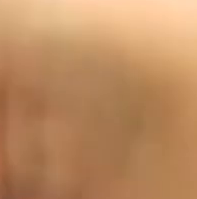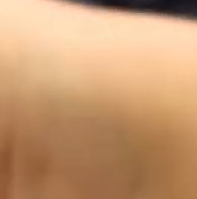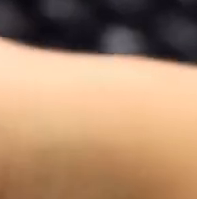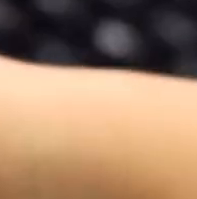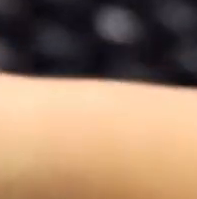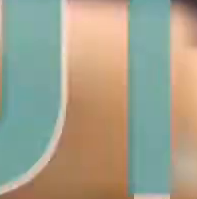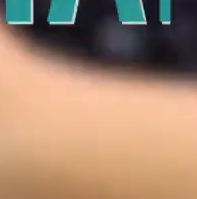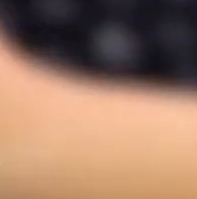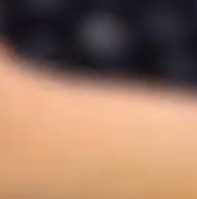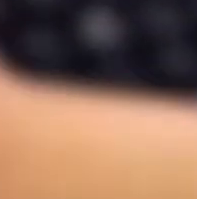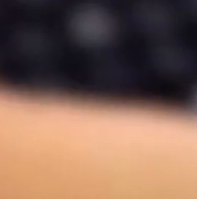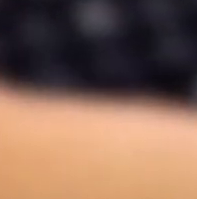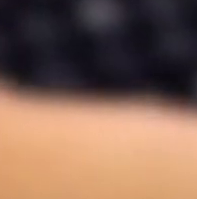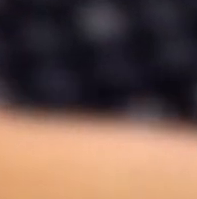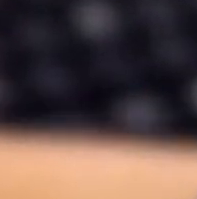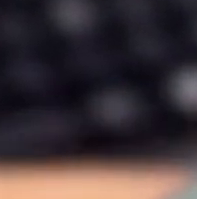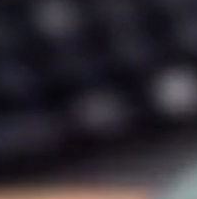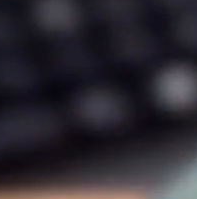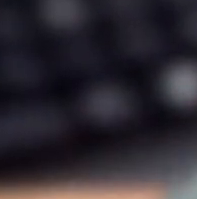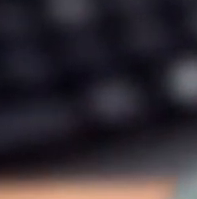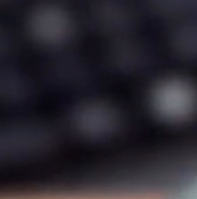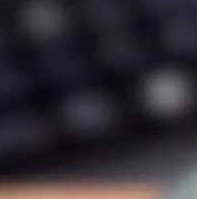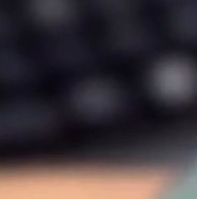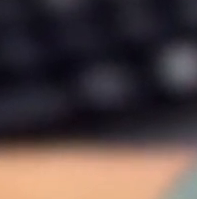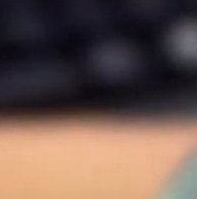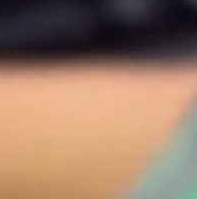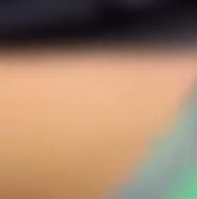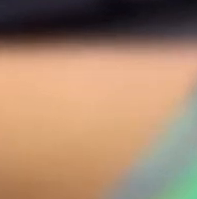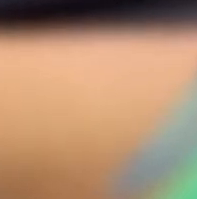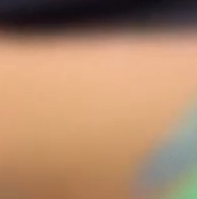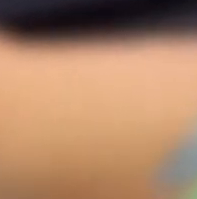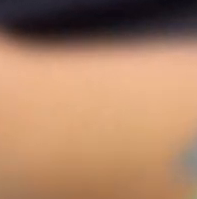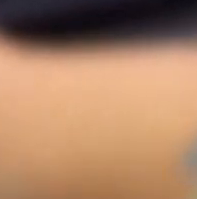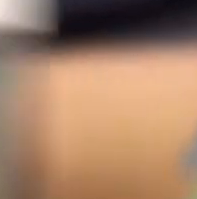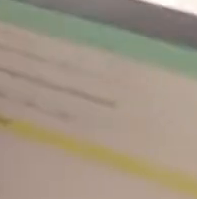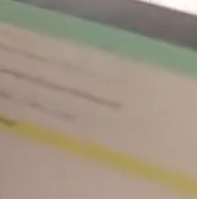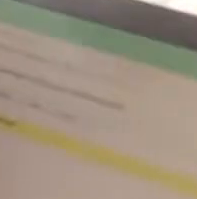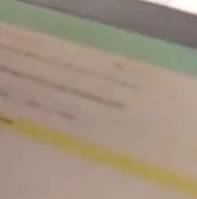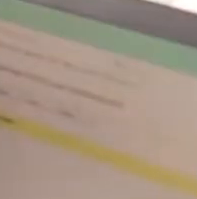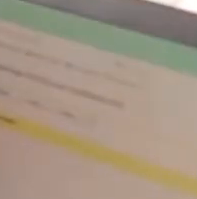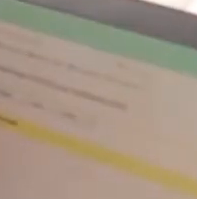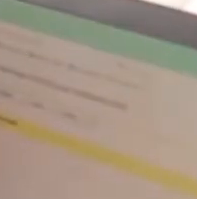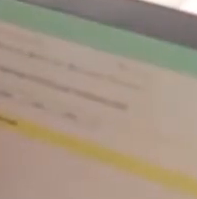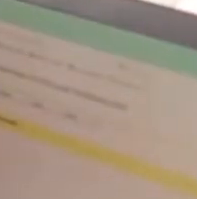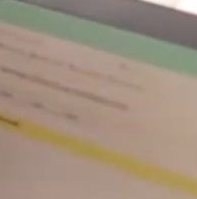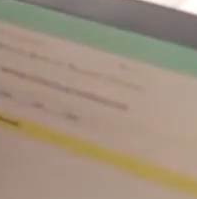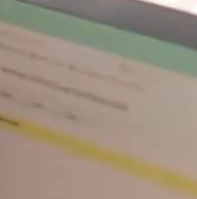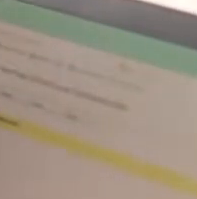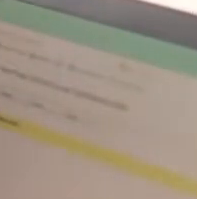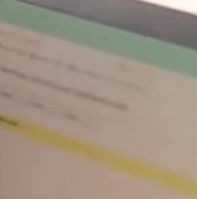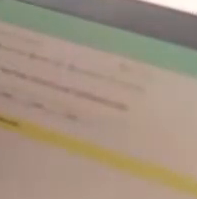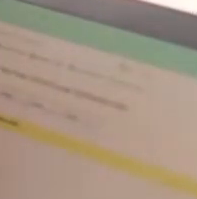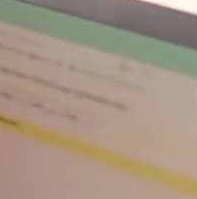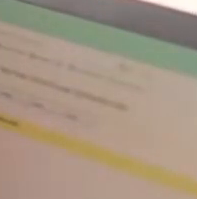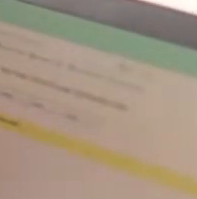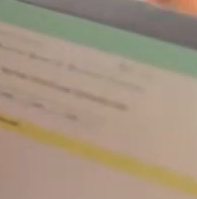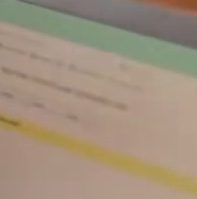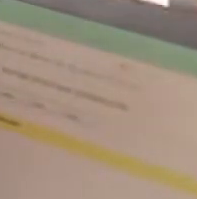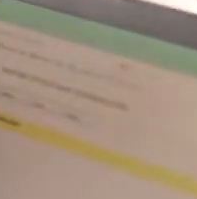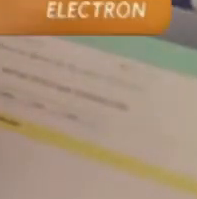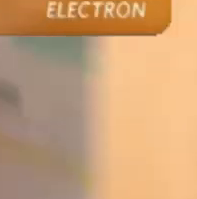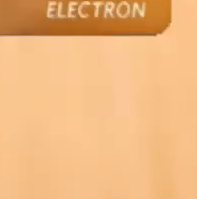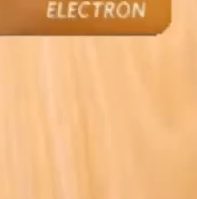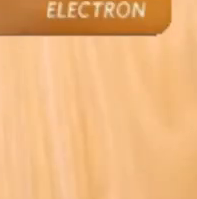todos sus beneficios. Sin cuota de manejo, sin codeudor, avances del 100% del cupo disponible. Tarjeta débito cupo rotativo con Ultrasan. Más que una tarjeta,